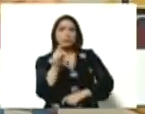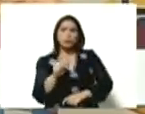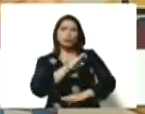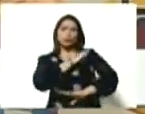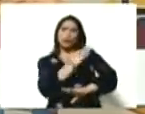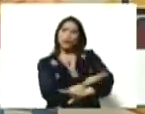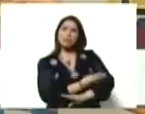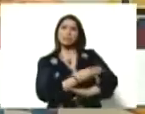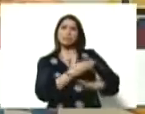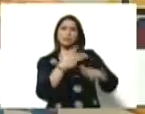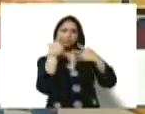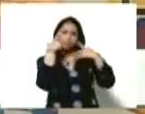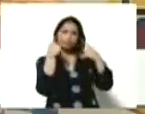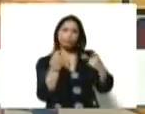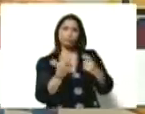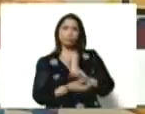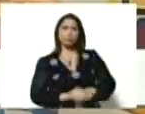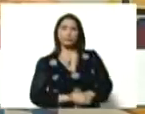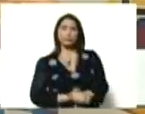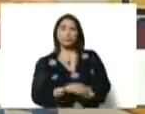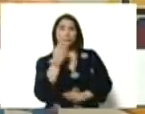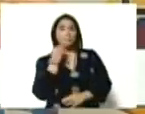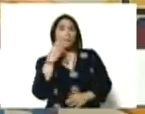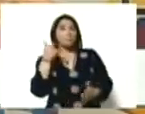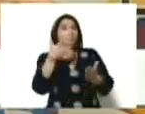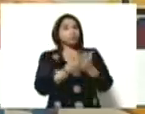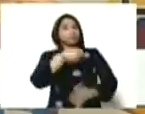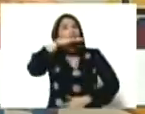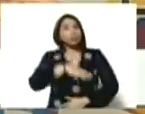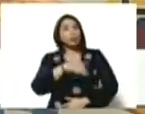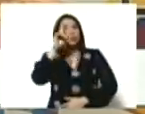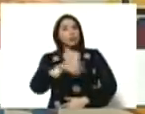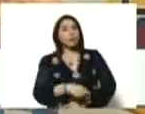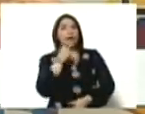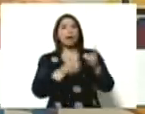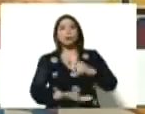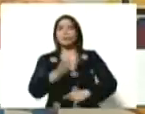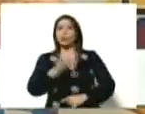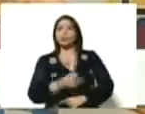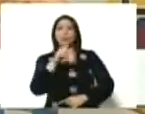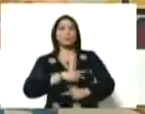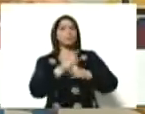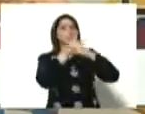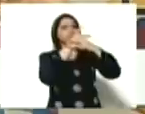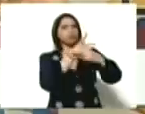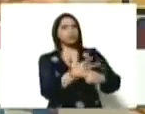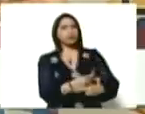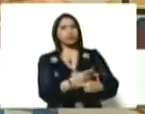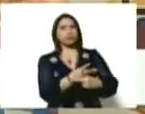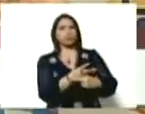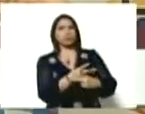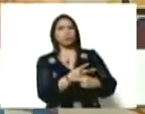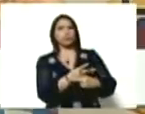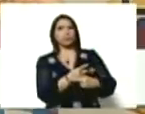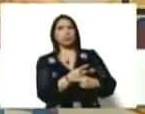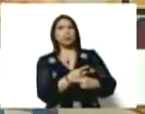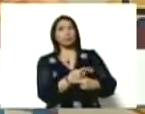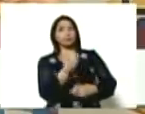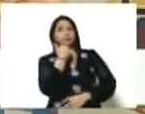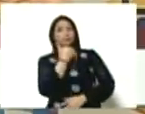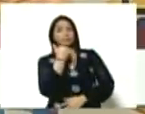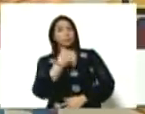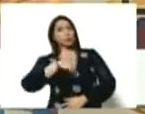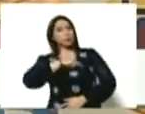el convencimiento, la experiencia histórica y algo muy importante, la voluntad de un porvenir. Nosotros